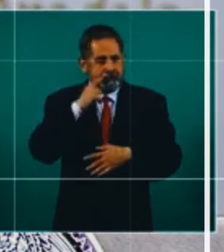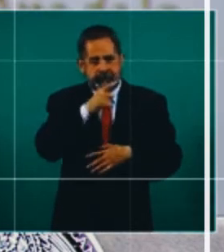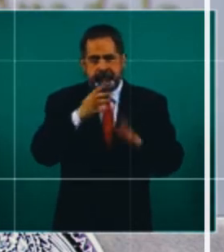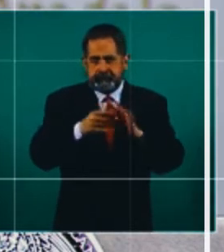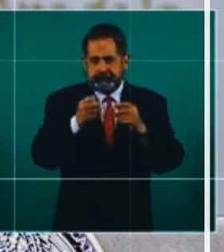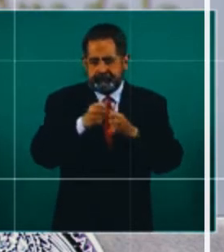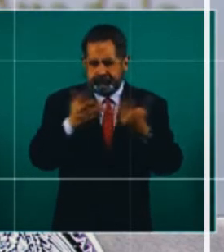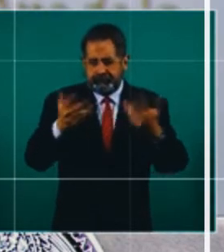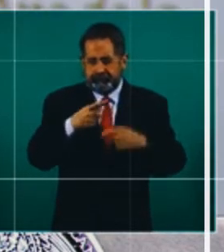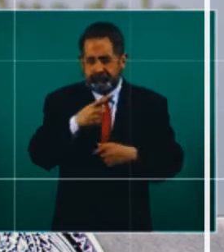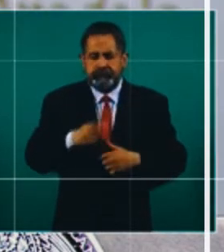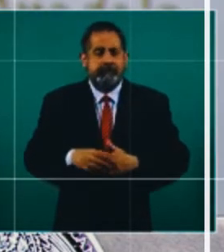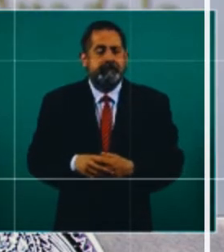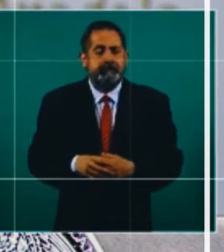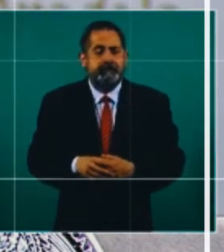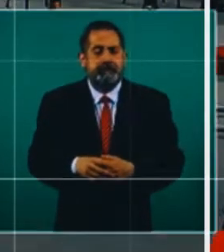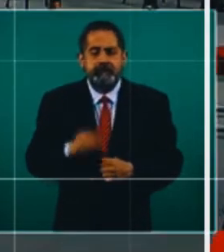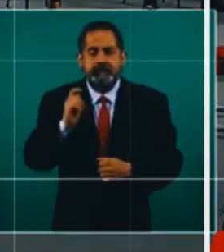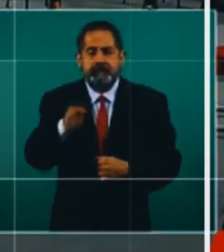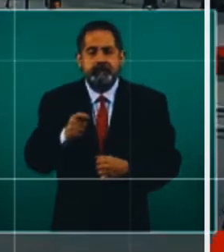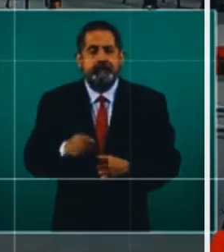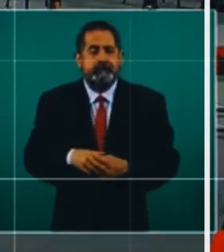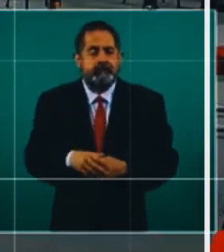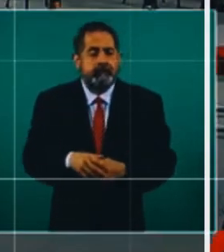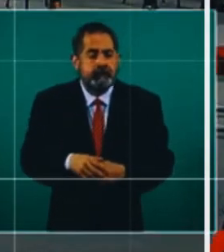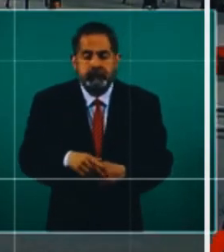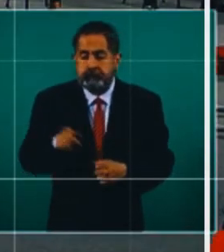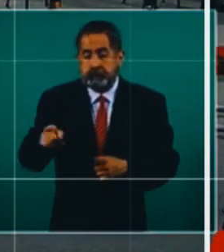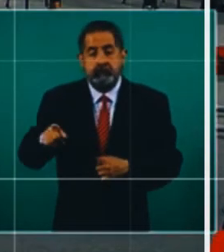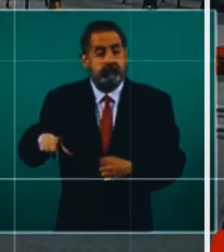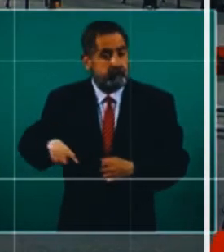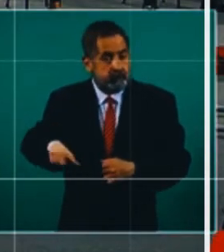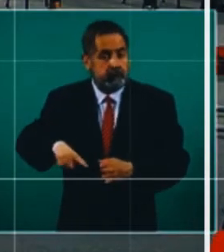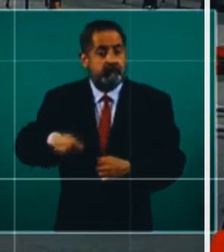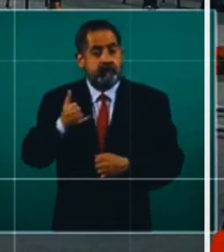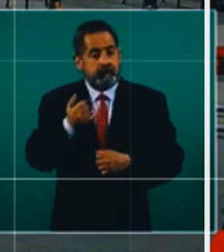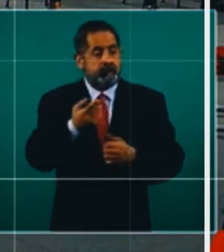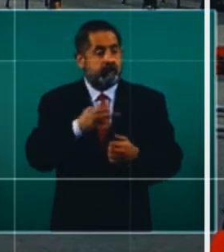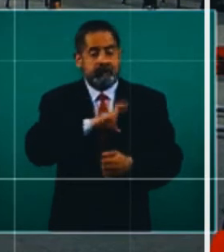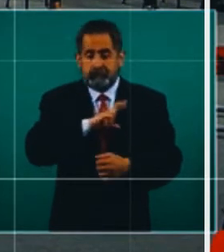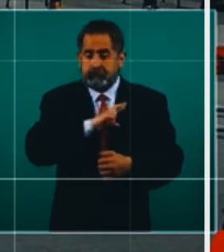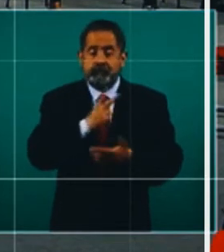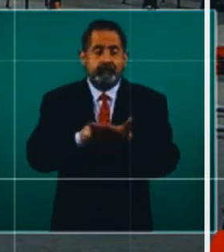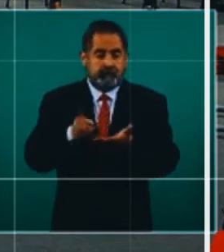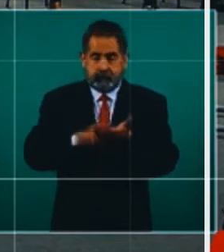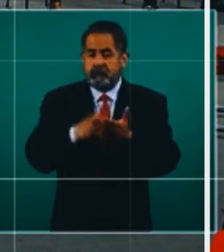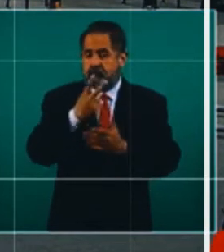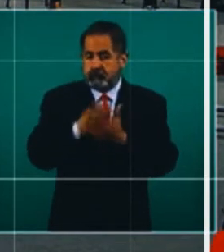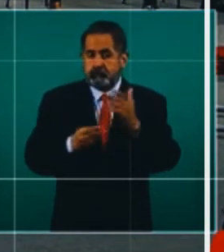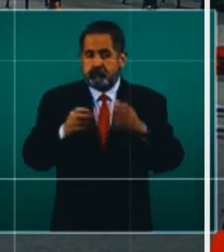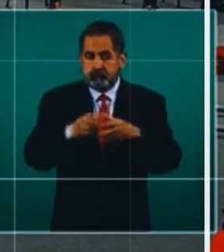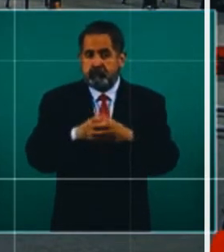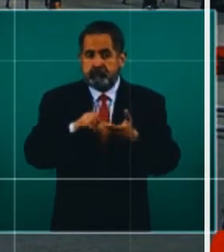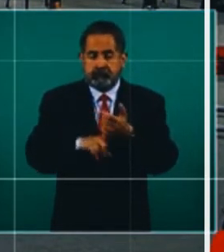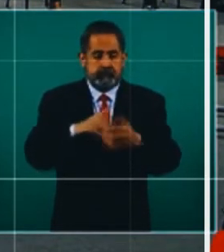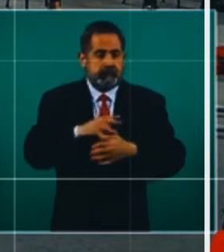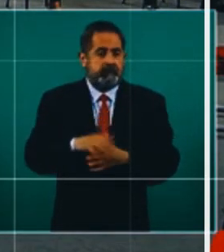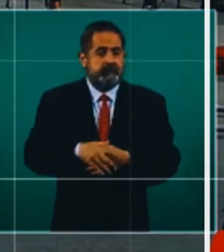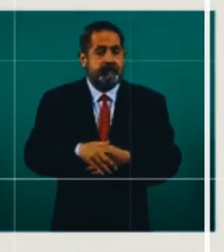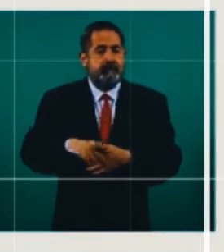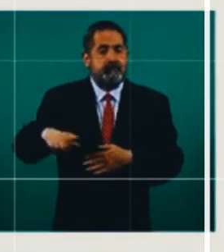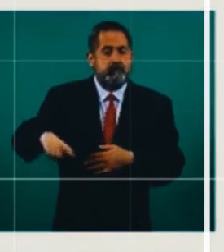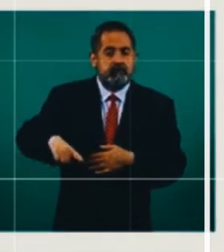que representa al sector público y al sector privado, y vemos que el sector público